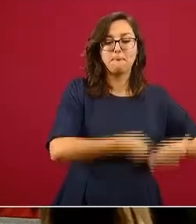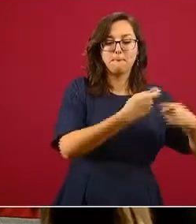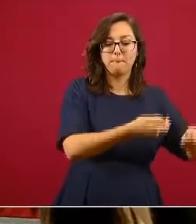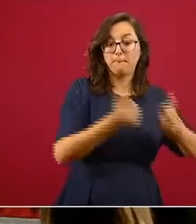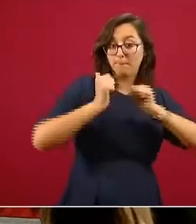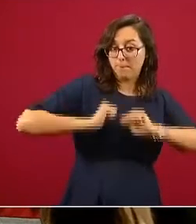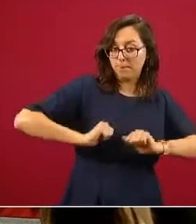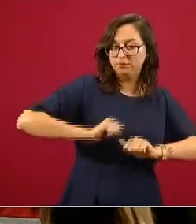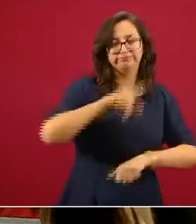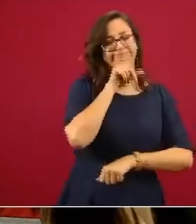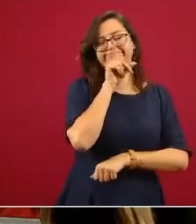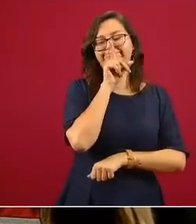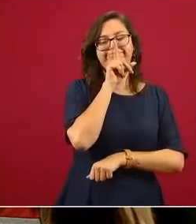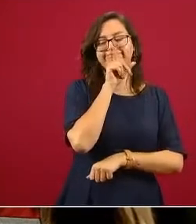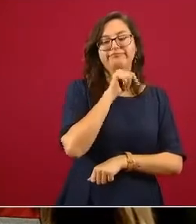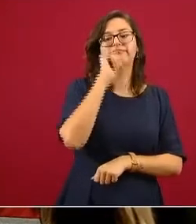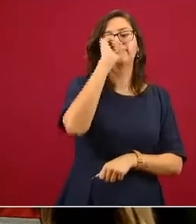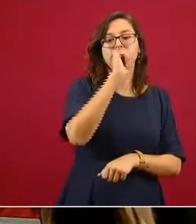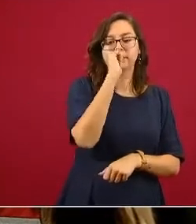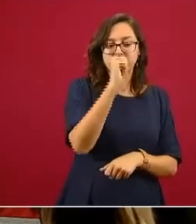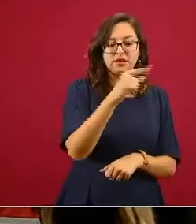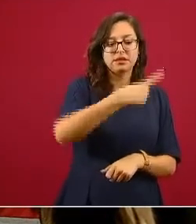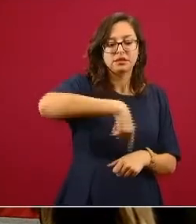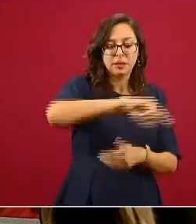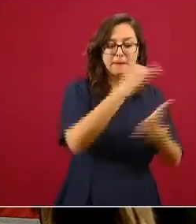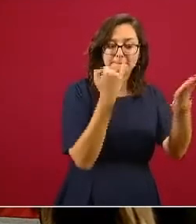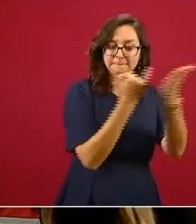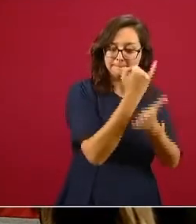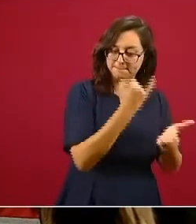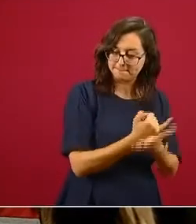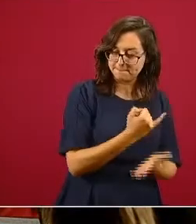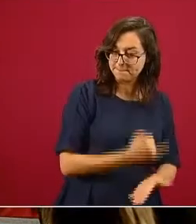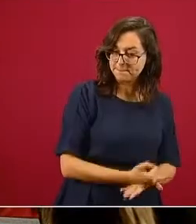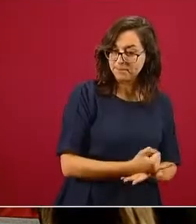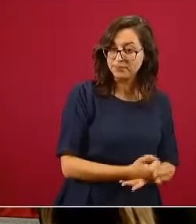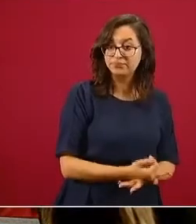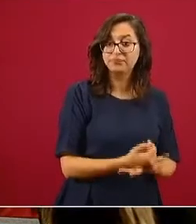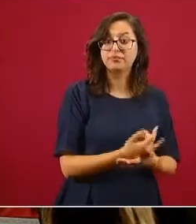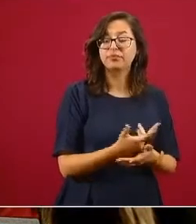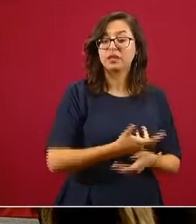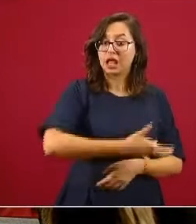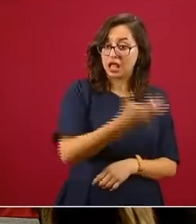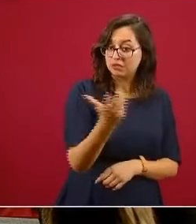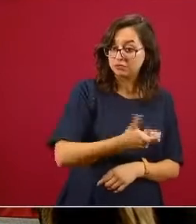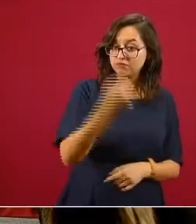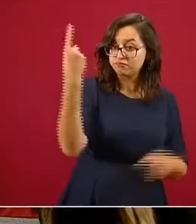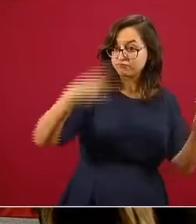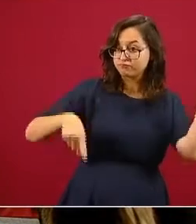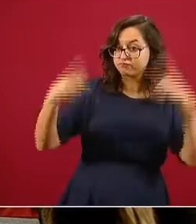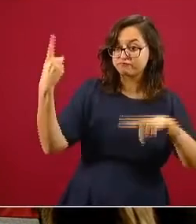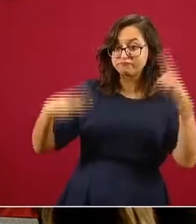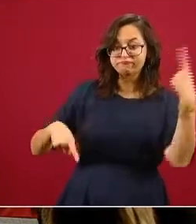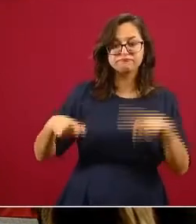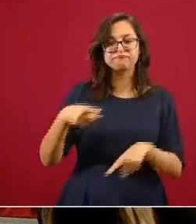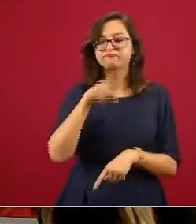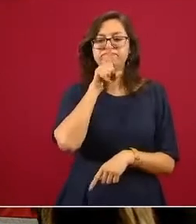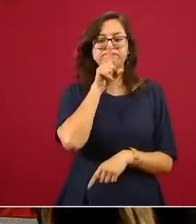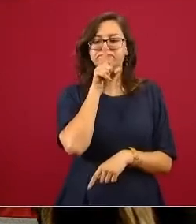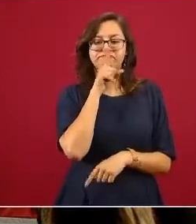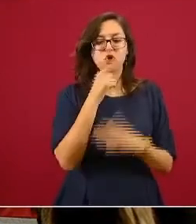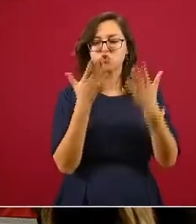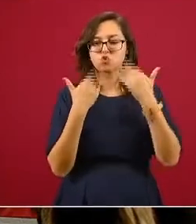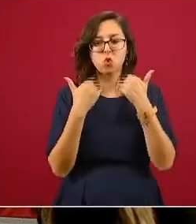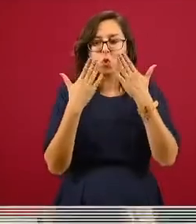autoridad sanitaria. Por lo tanto, sus resoluciones no son ejecutivas y no puede tener un